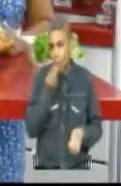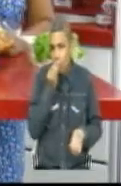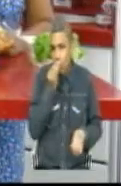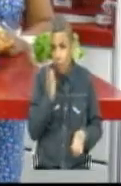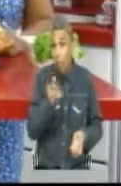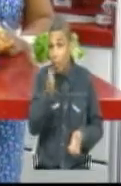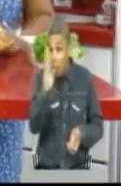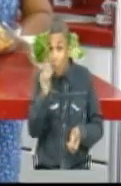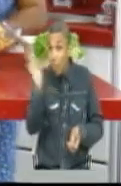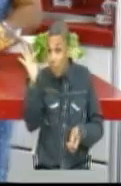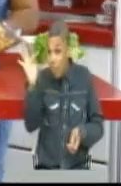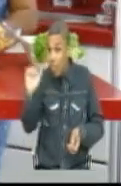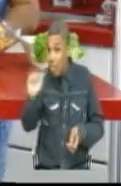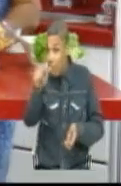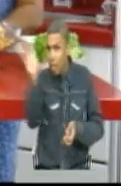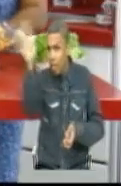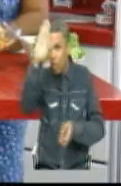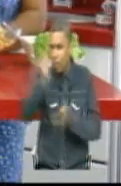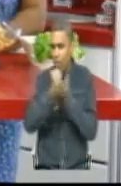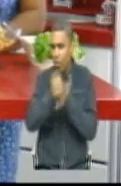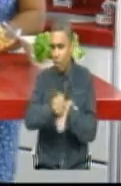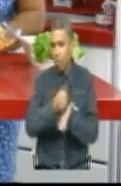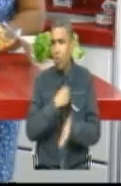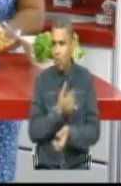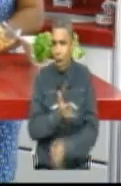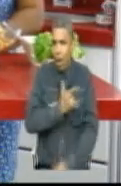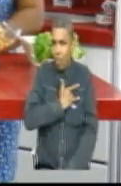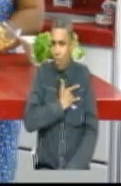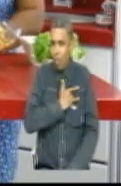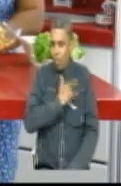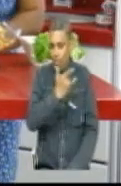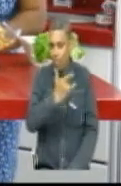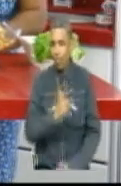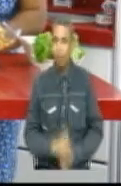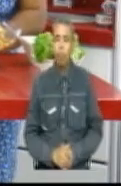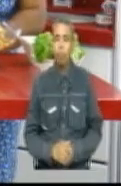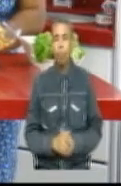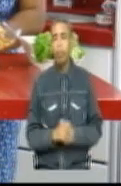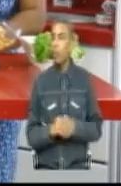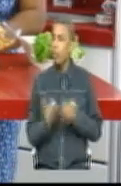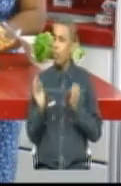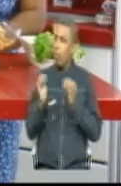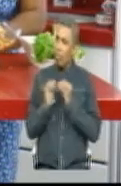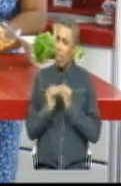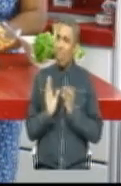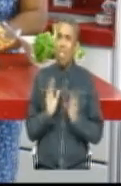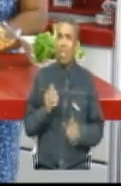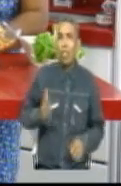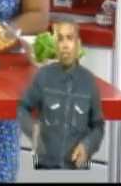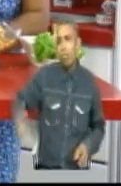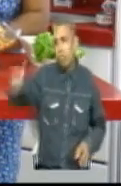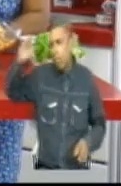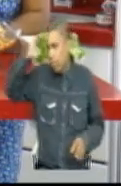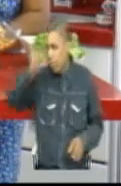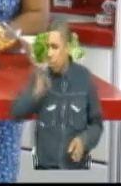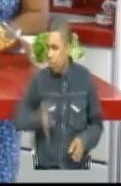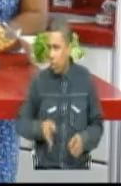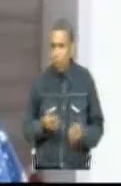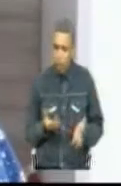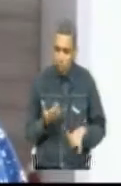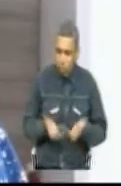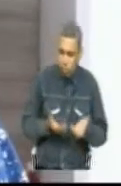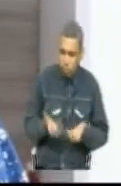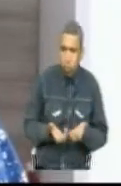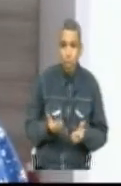el anuncio este que te digo siempre me gusta la cocina me gusta preparar cosas diferentes me ha gustado